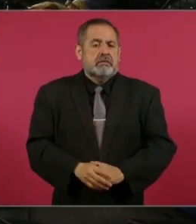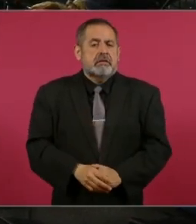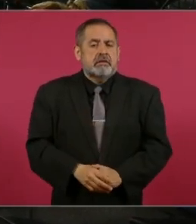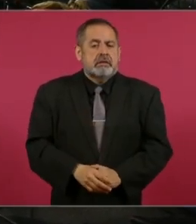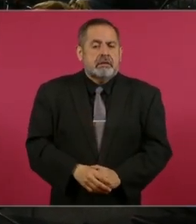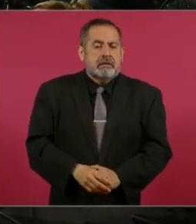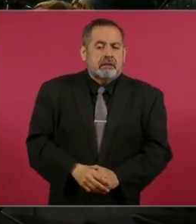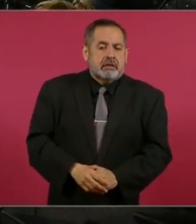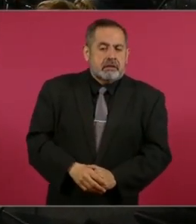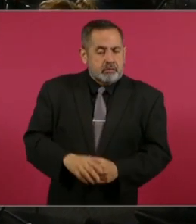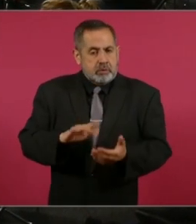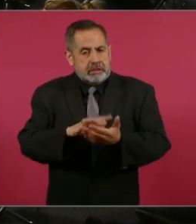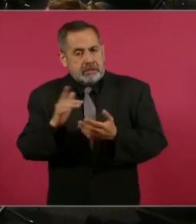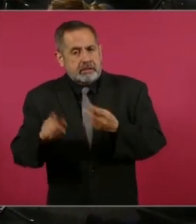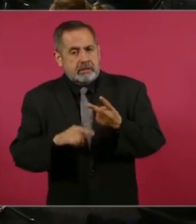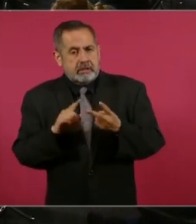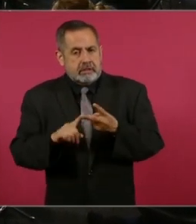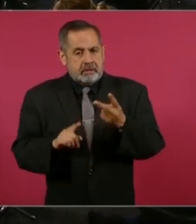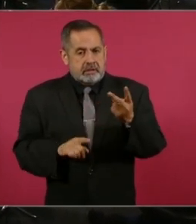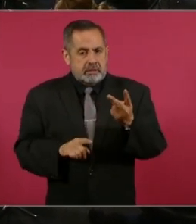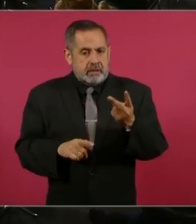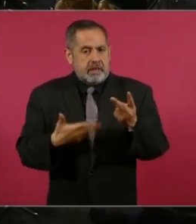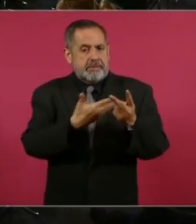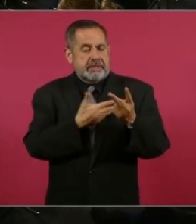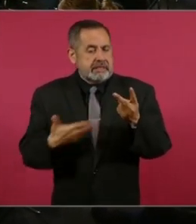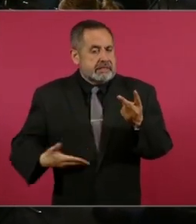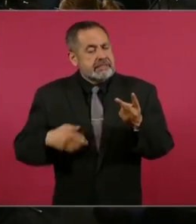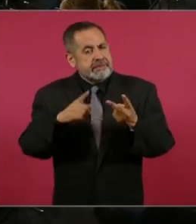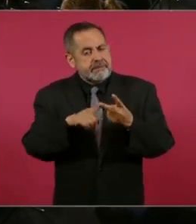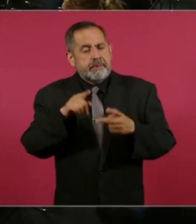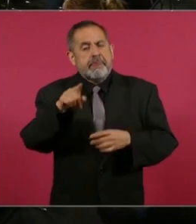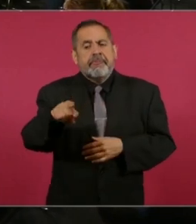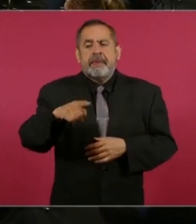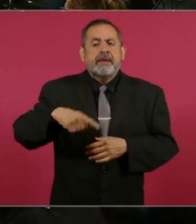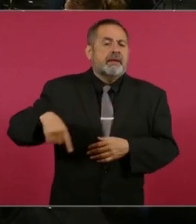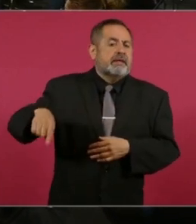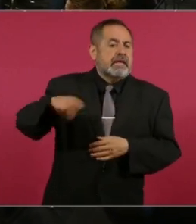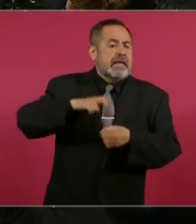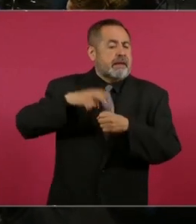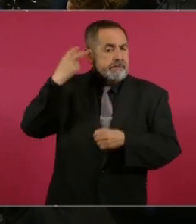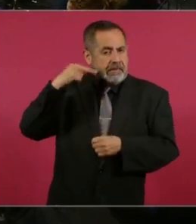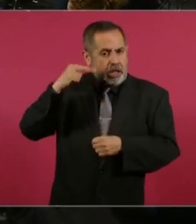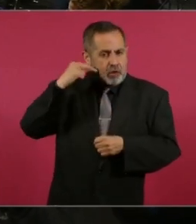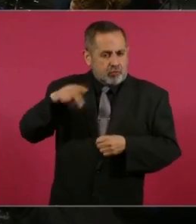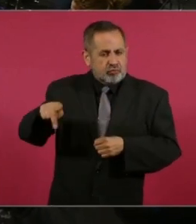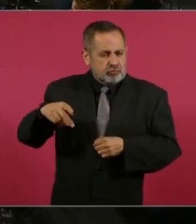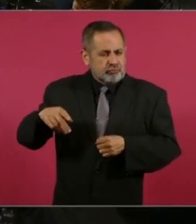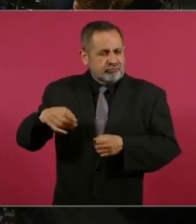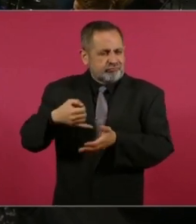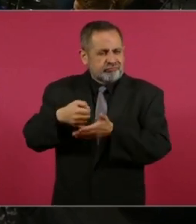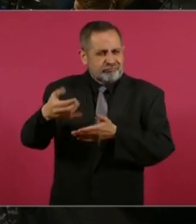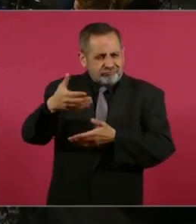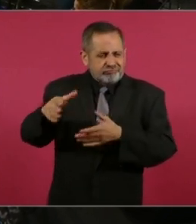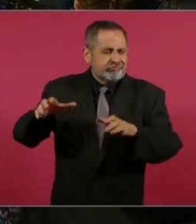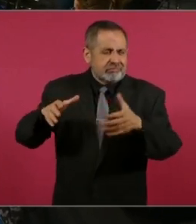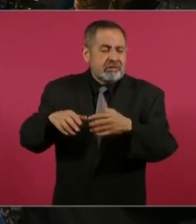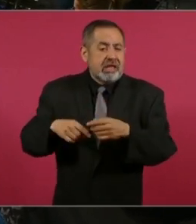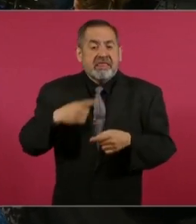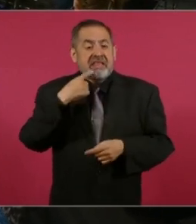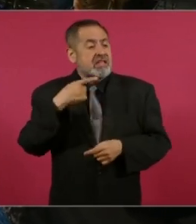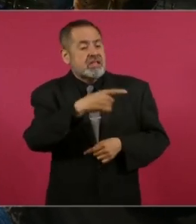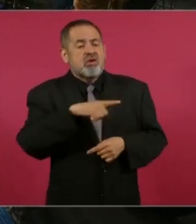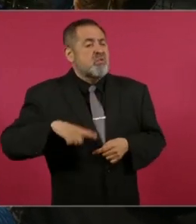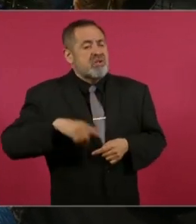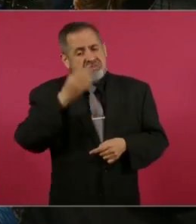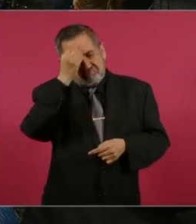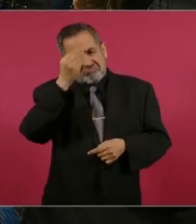Muy bien, muchas gracias, señor. Presidente, productores acuícolas en Veracruz se dicen olvidados por las instituciones de